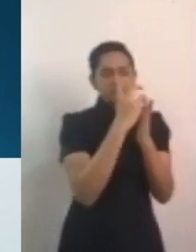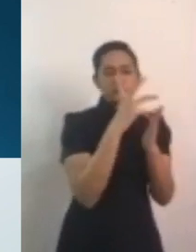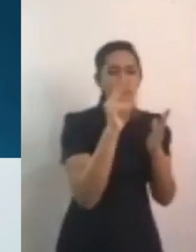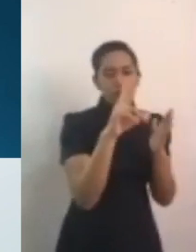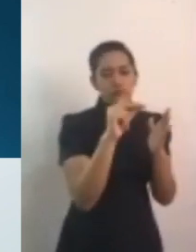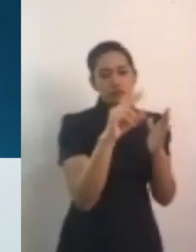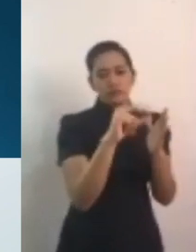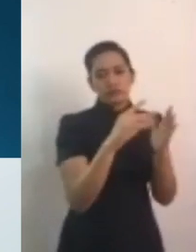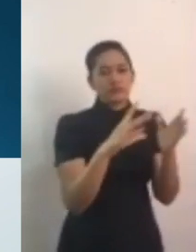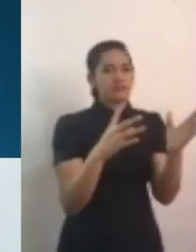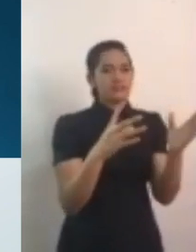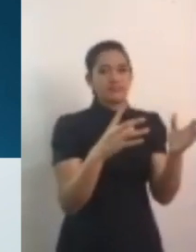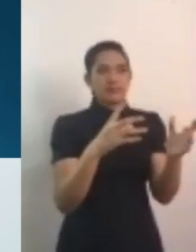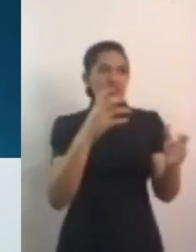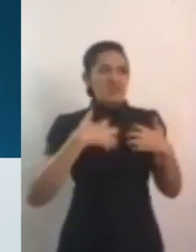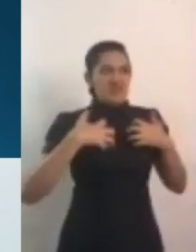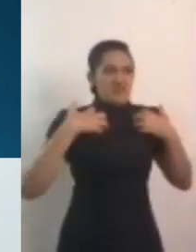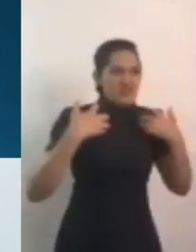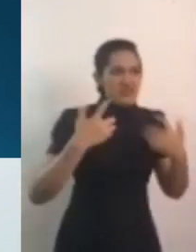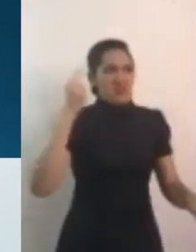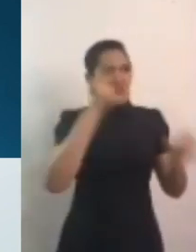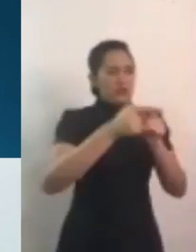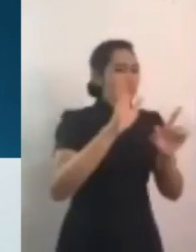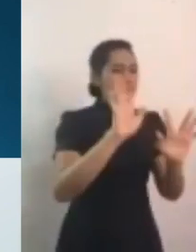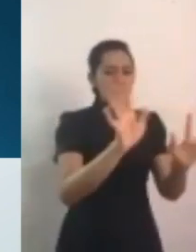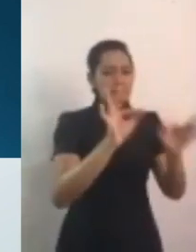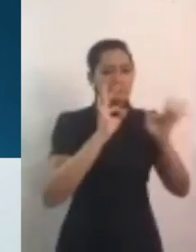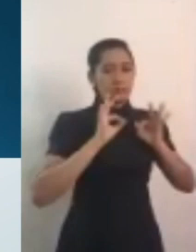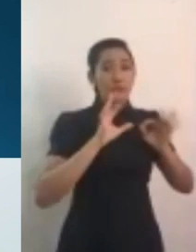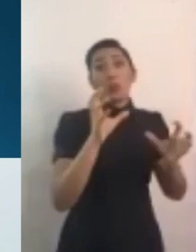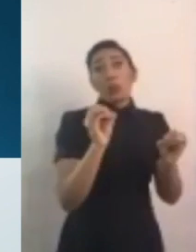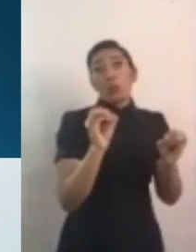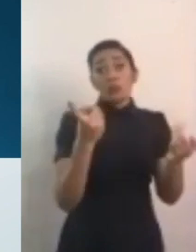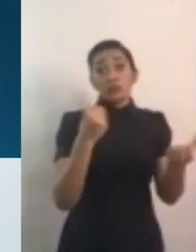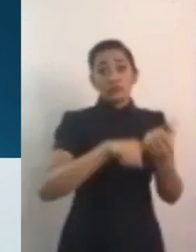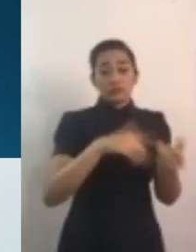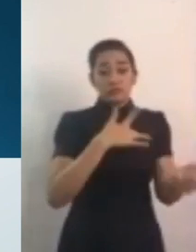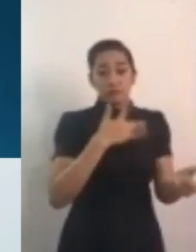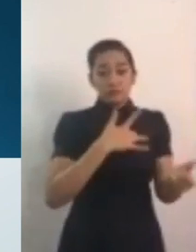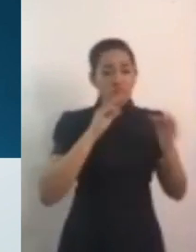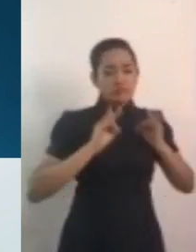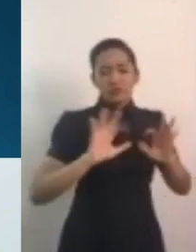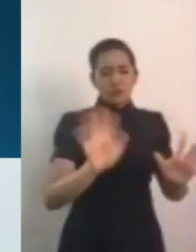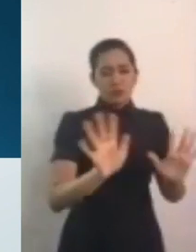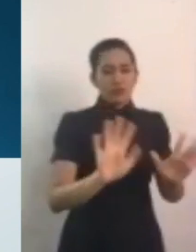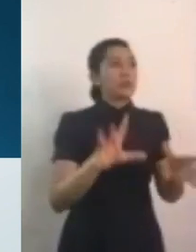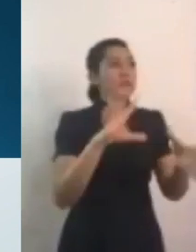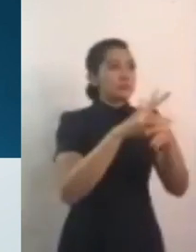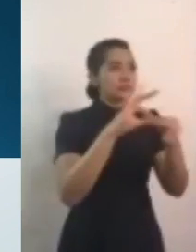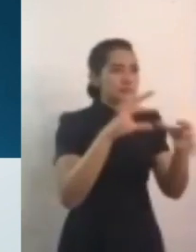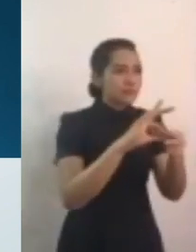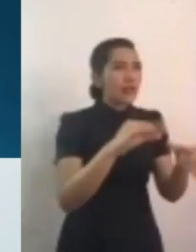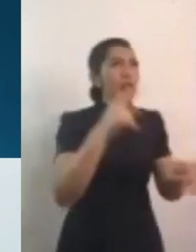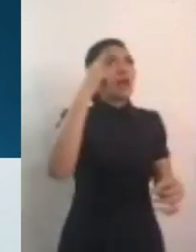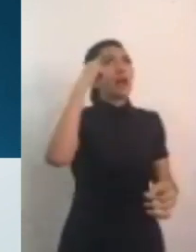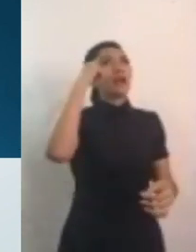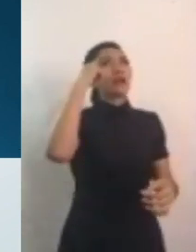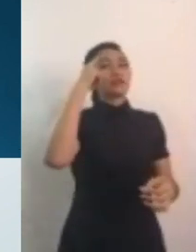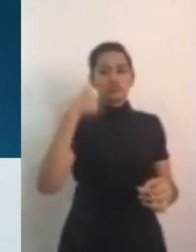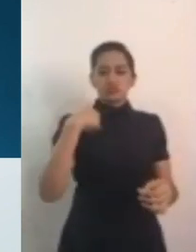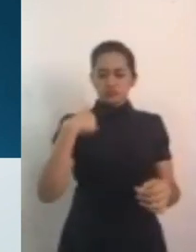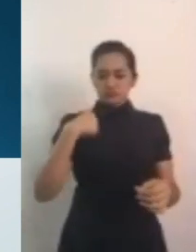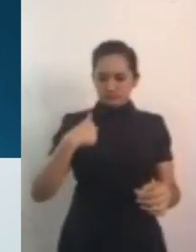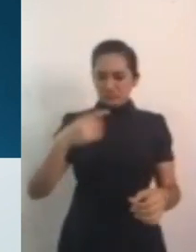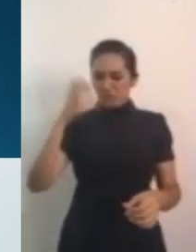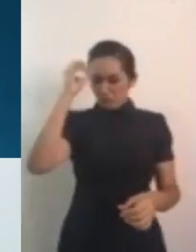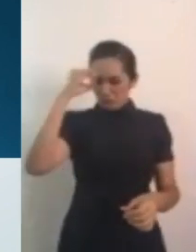a extremos de enojo o extremos de tristeza, etcétera. Pero sí, lo que se defiende es un punto de vista. Hay